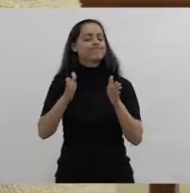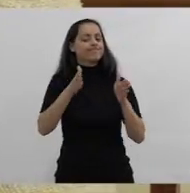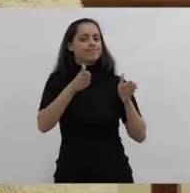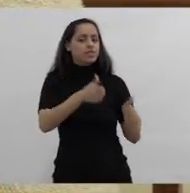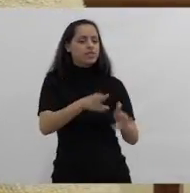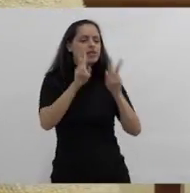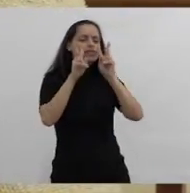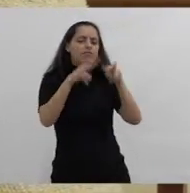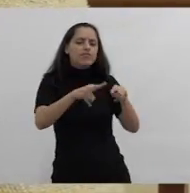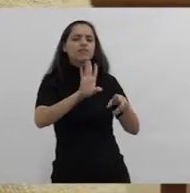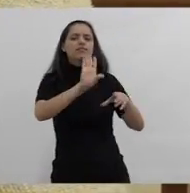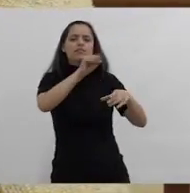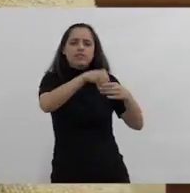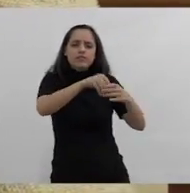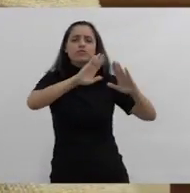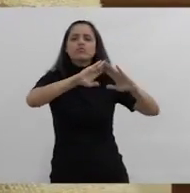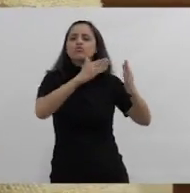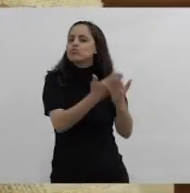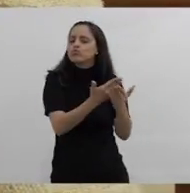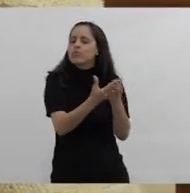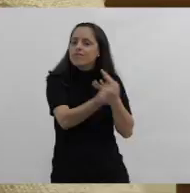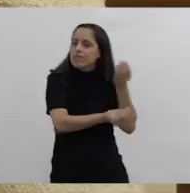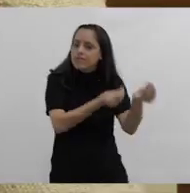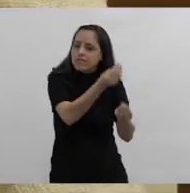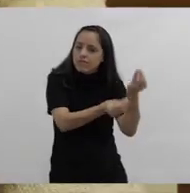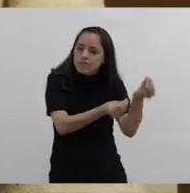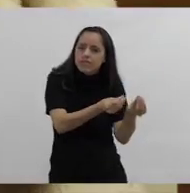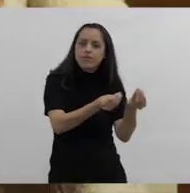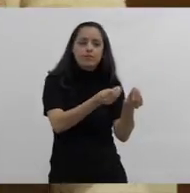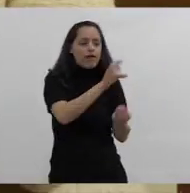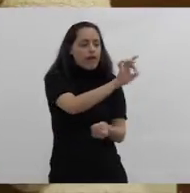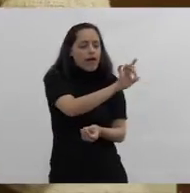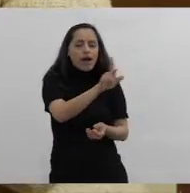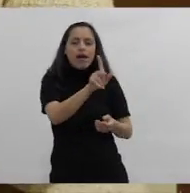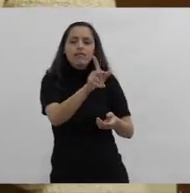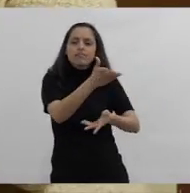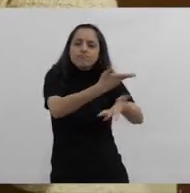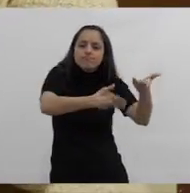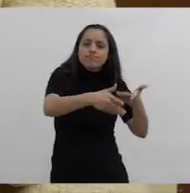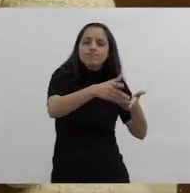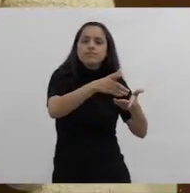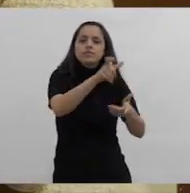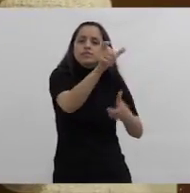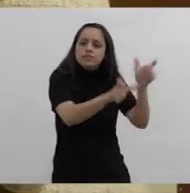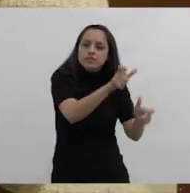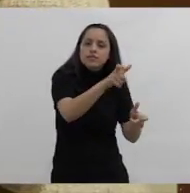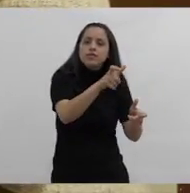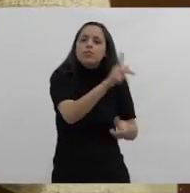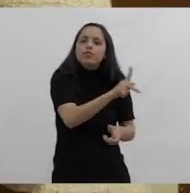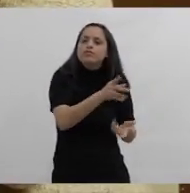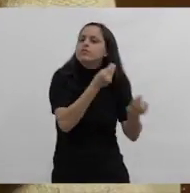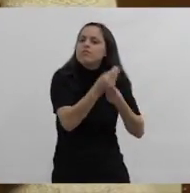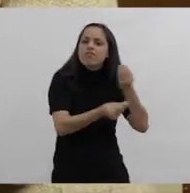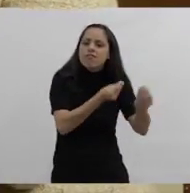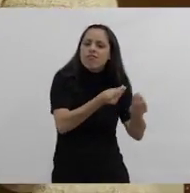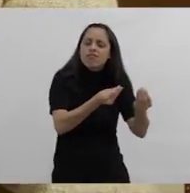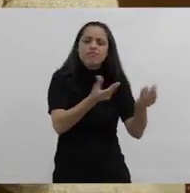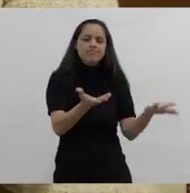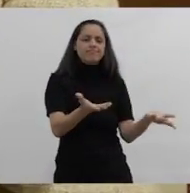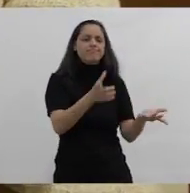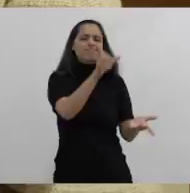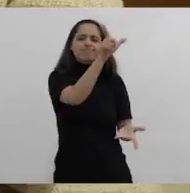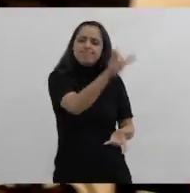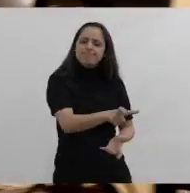es ver qué sucede al interior de las instituciones, cómo se está trabajando con el colectivo docente, qué pasa con